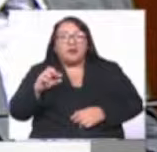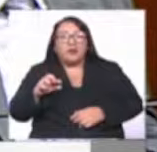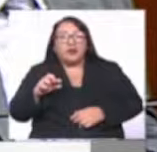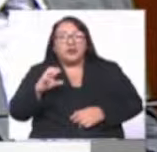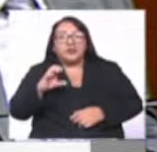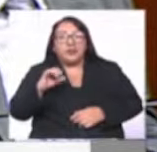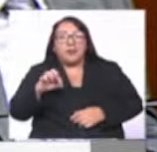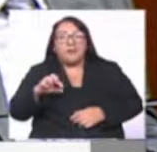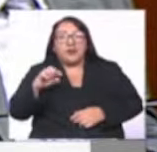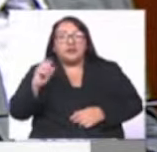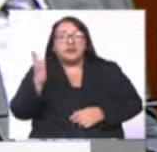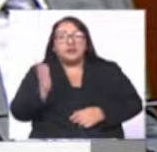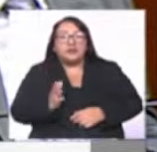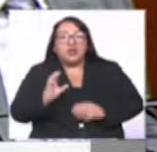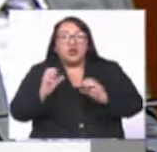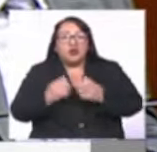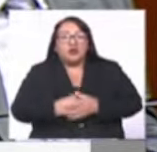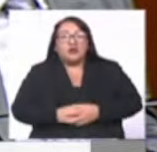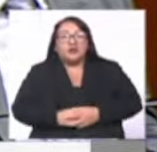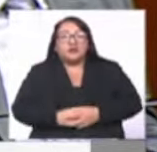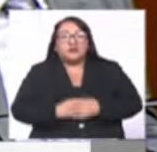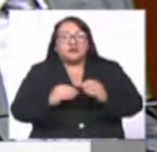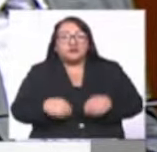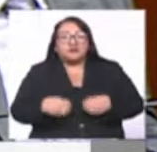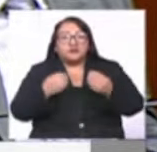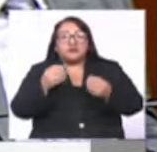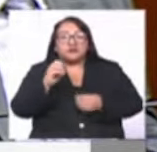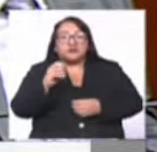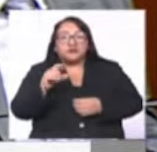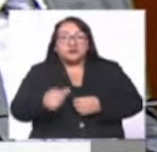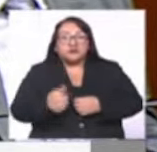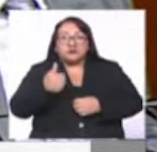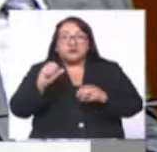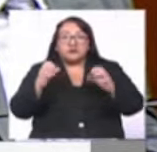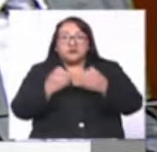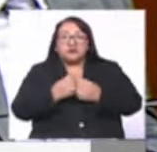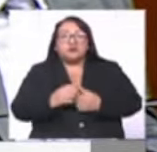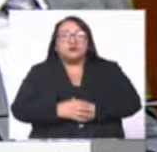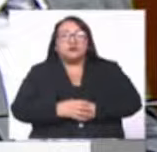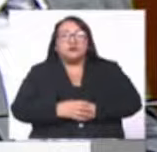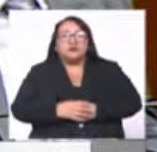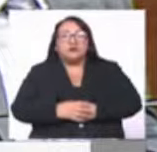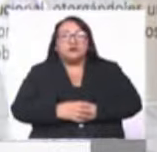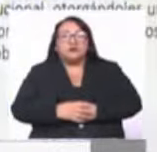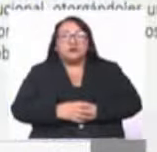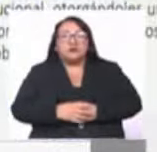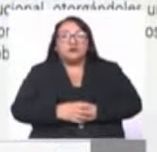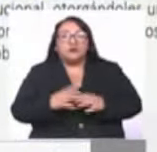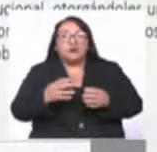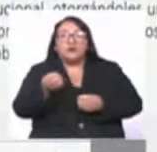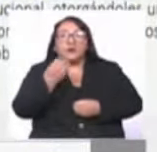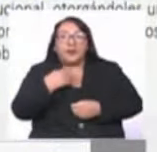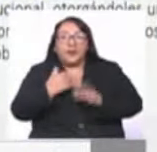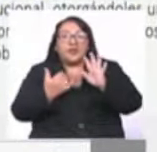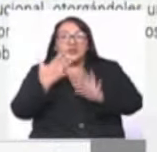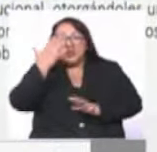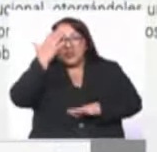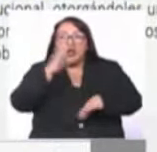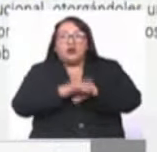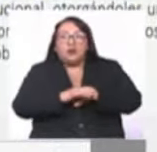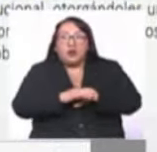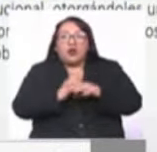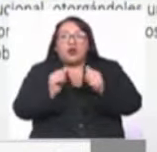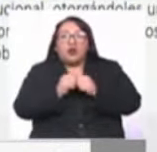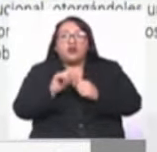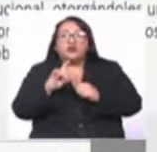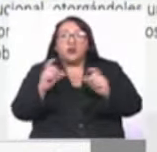gu cpcr remitido por el oficial mayor del Congreso de la república donde comunica el plazo de 15 días hábiles otorgado a